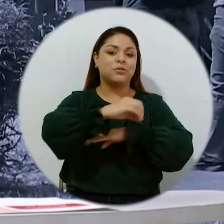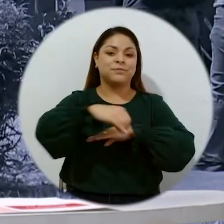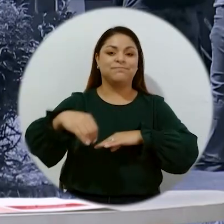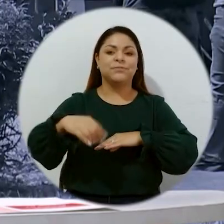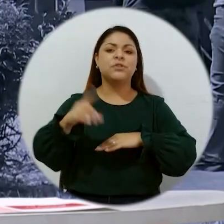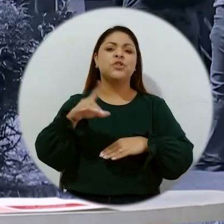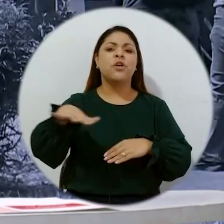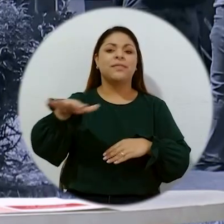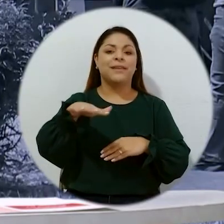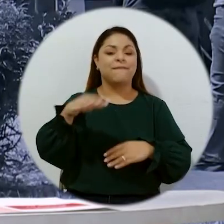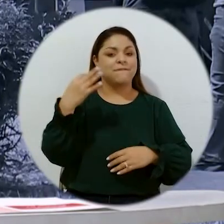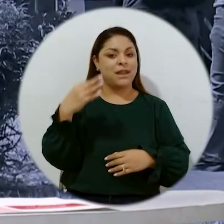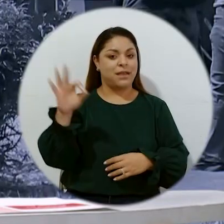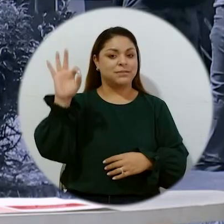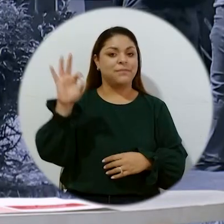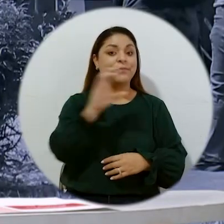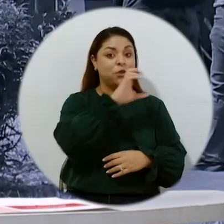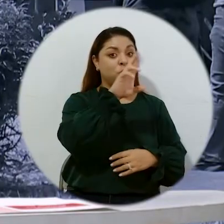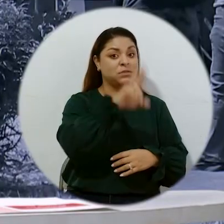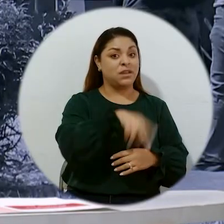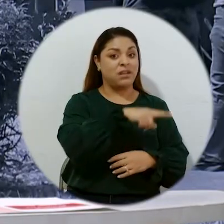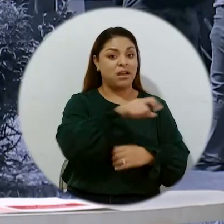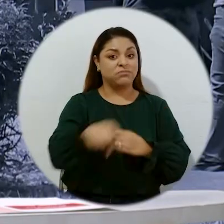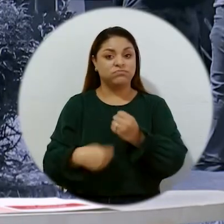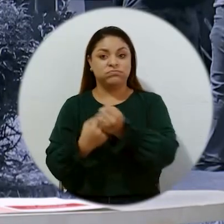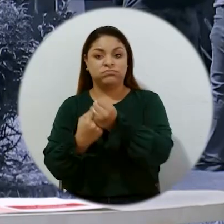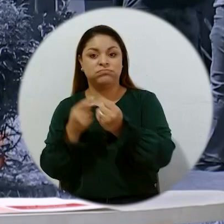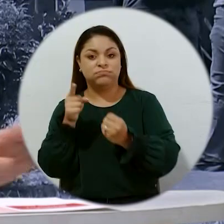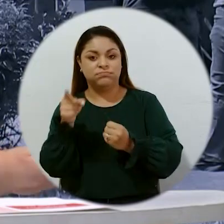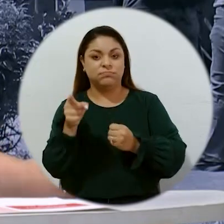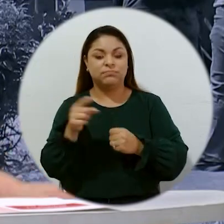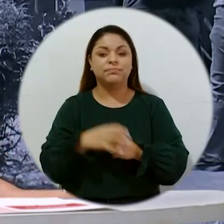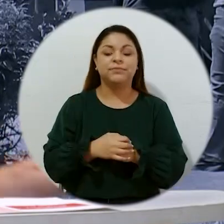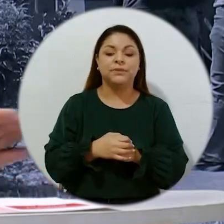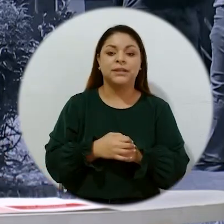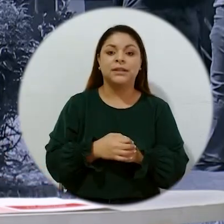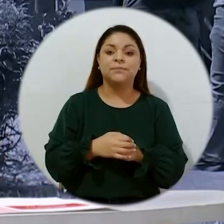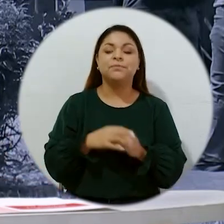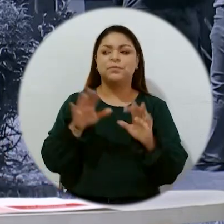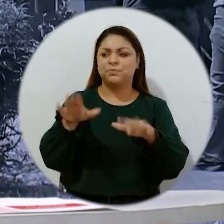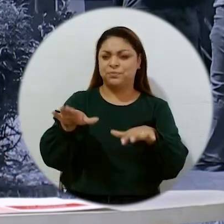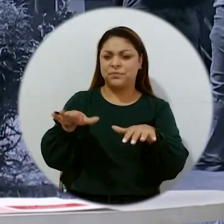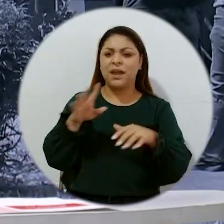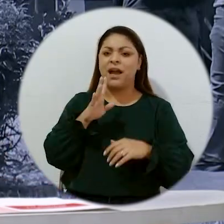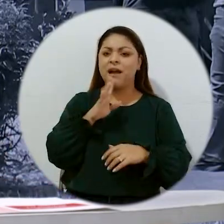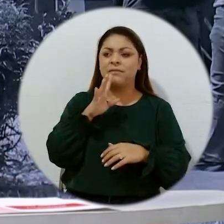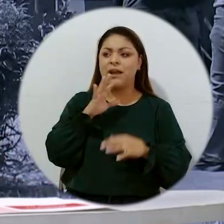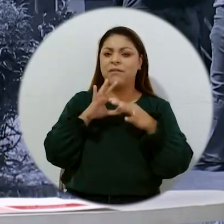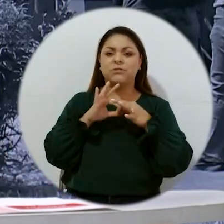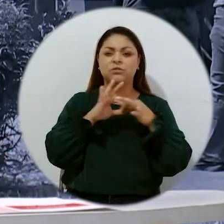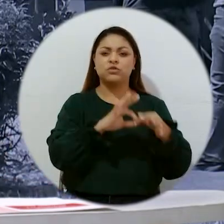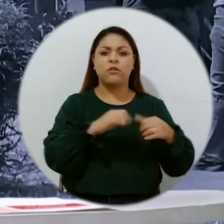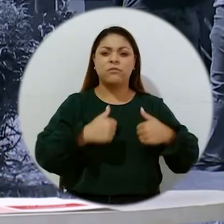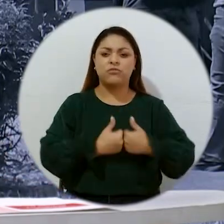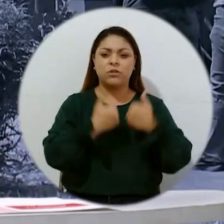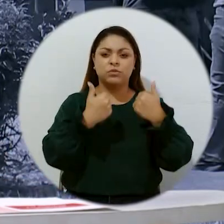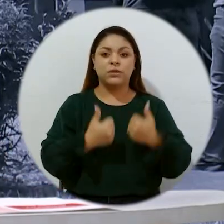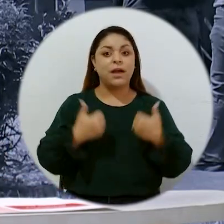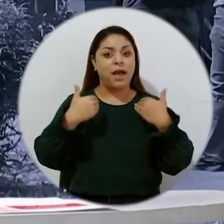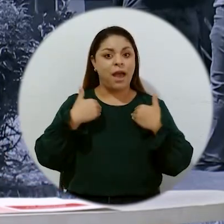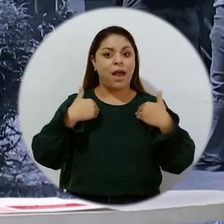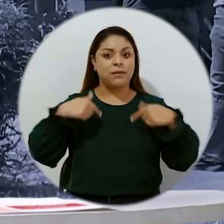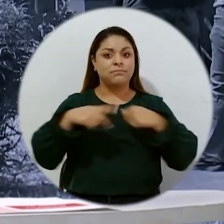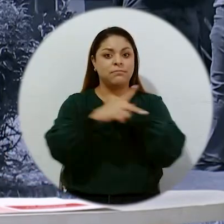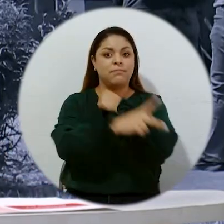y en la que Costa Rica pues tiene un papel protagónico. Ahora, hablábamos sobre los diferentes retos que enfrentamos